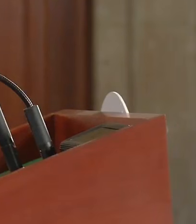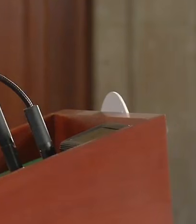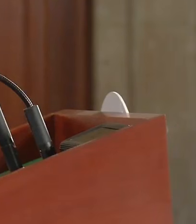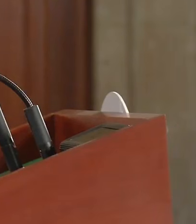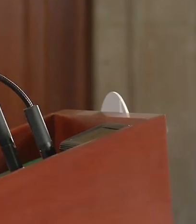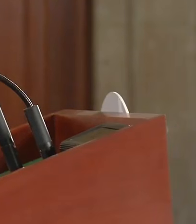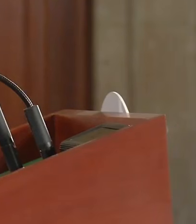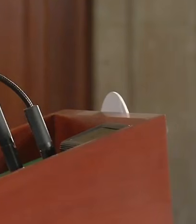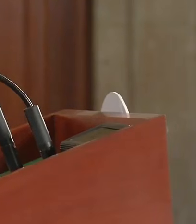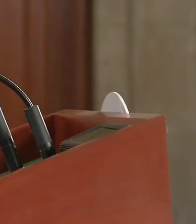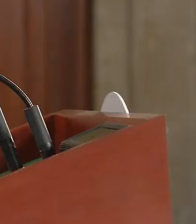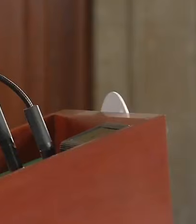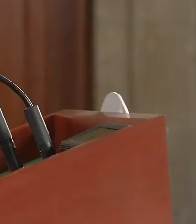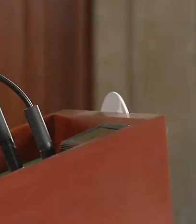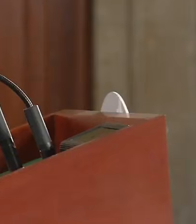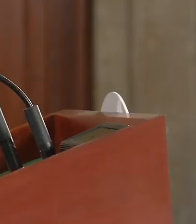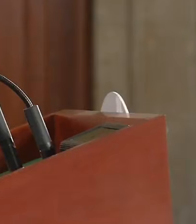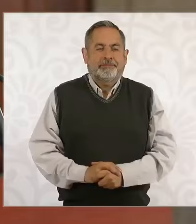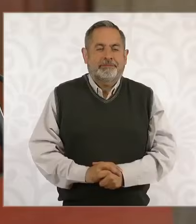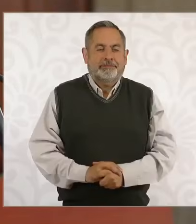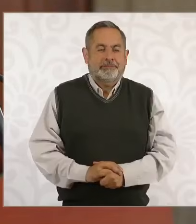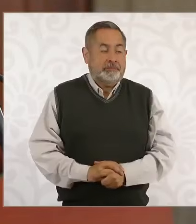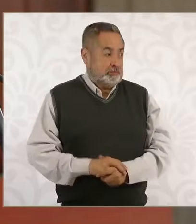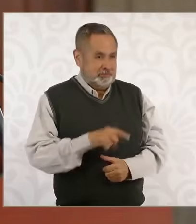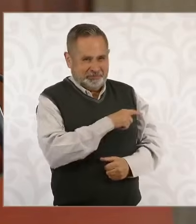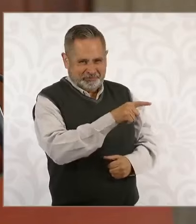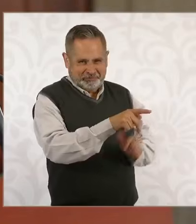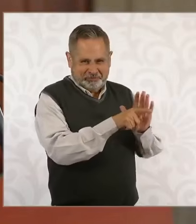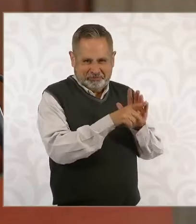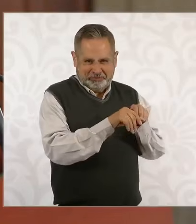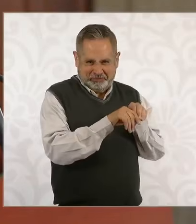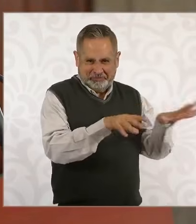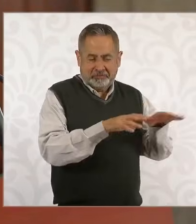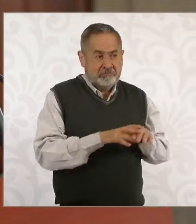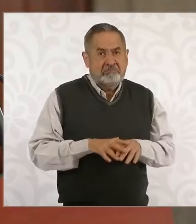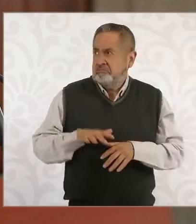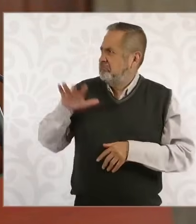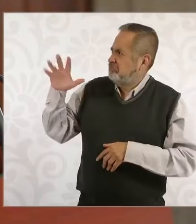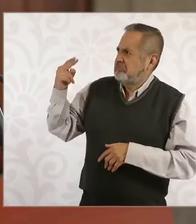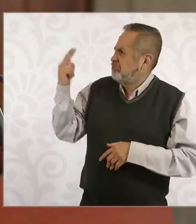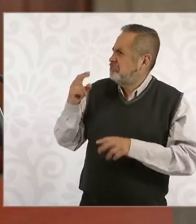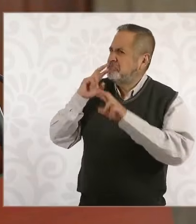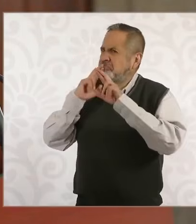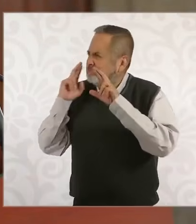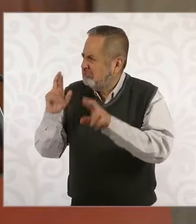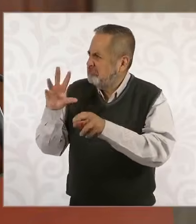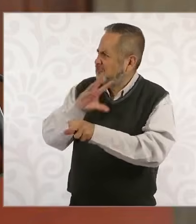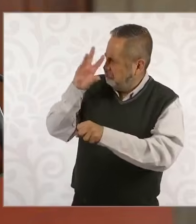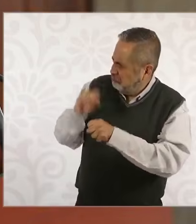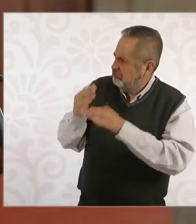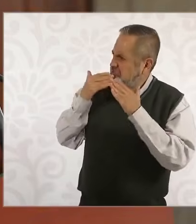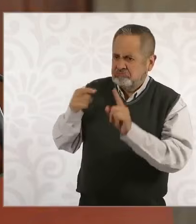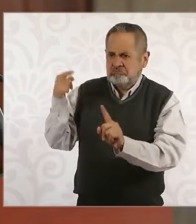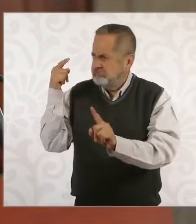Ante este escenario resulta indispensable una respuesta ciudadana amplia, responsable y organizada que coloque en el